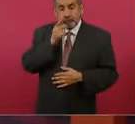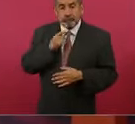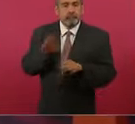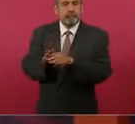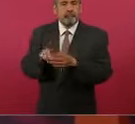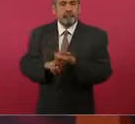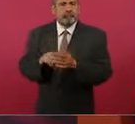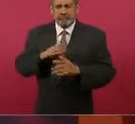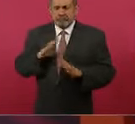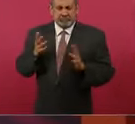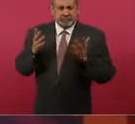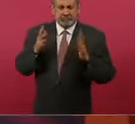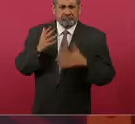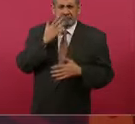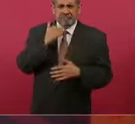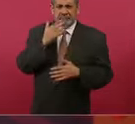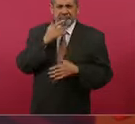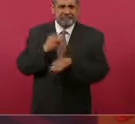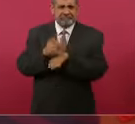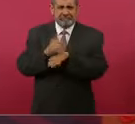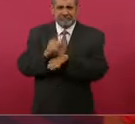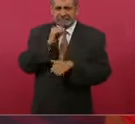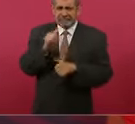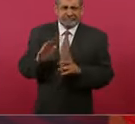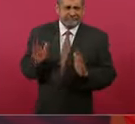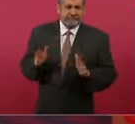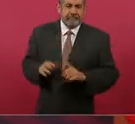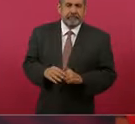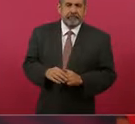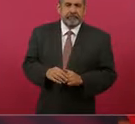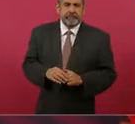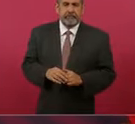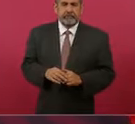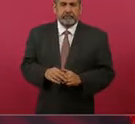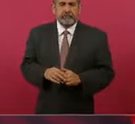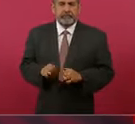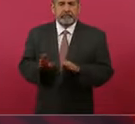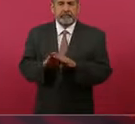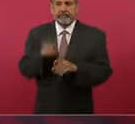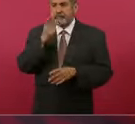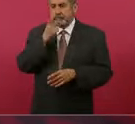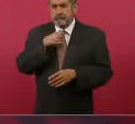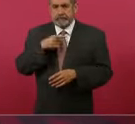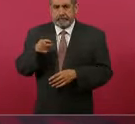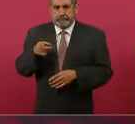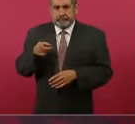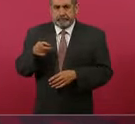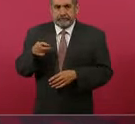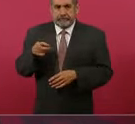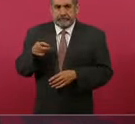no había ninguna irregularidad, que incluso lo que había